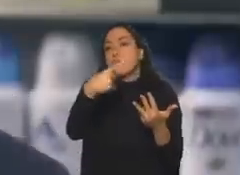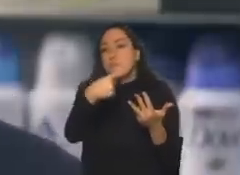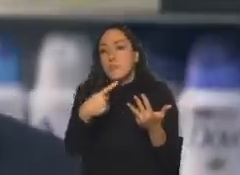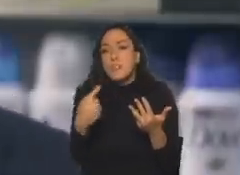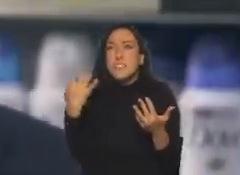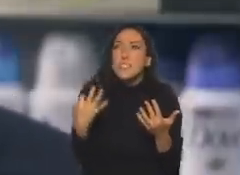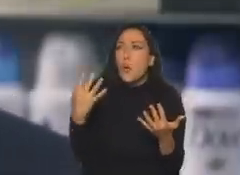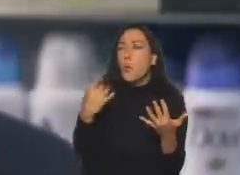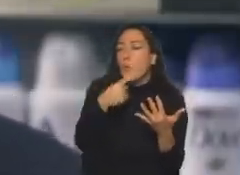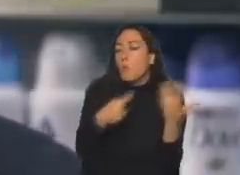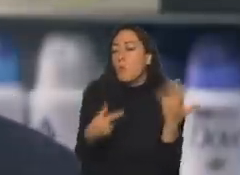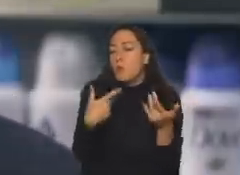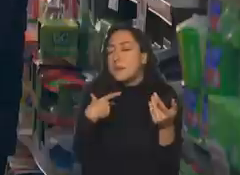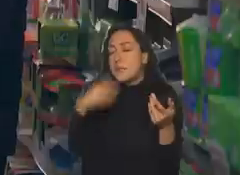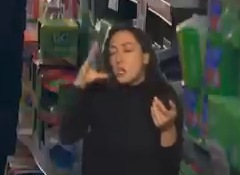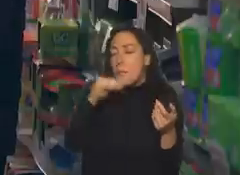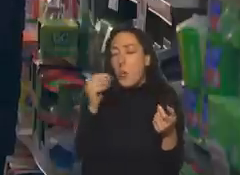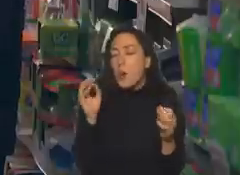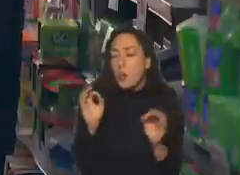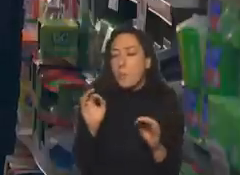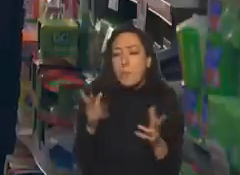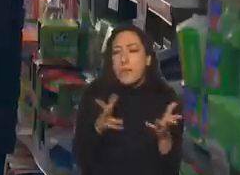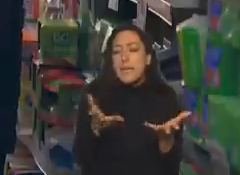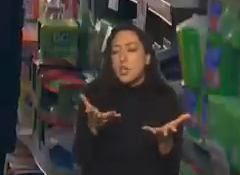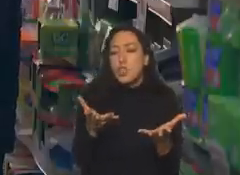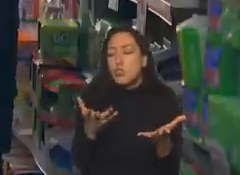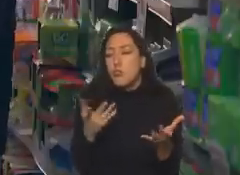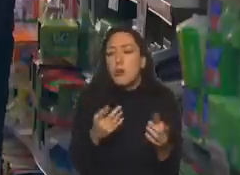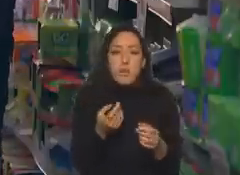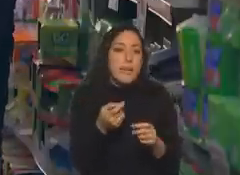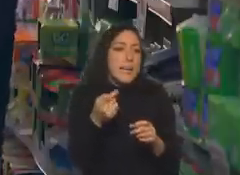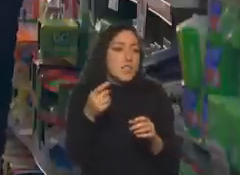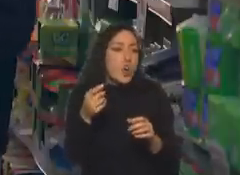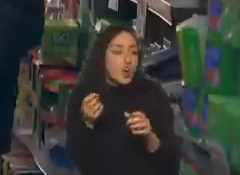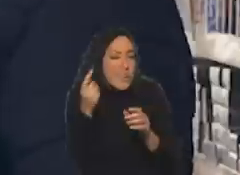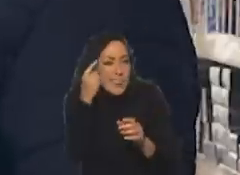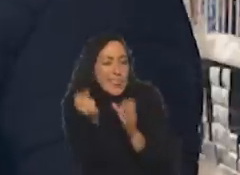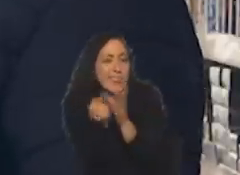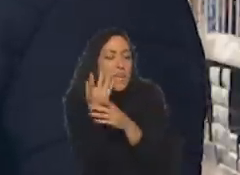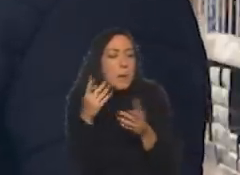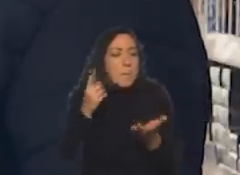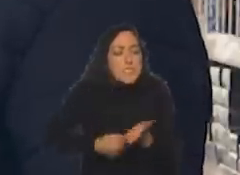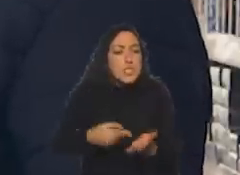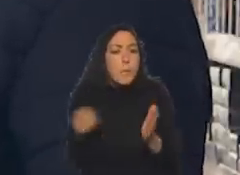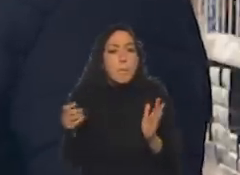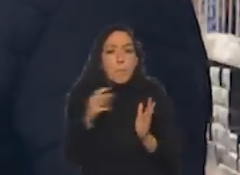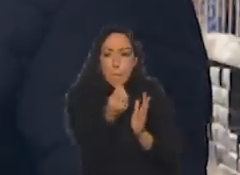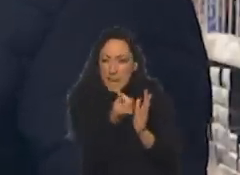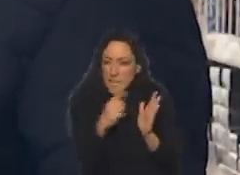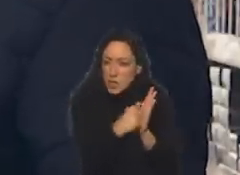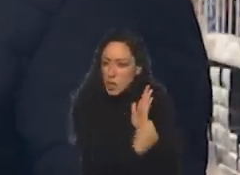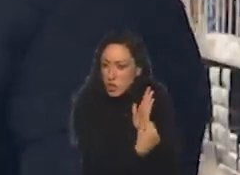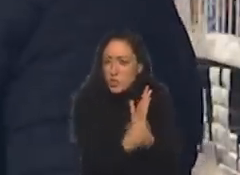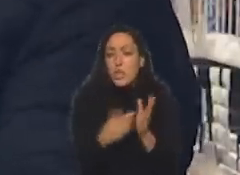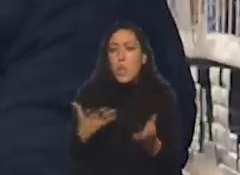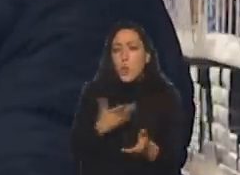seguramente ahora no me lo voy a acordar de todos. Son ¿cierto? Los que forman los son precios los fundadores, de todo lo que es. El 85%. Y son los dueños de todo, son los dueños de